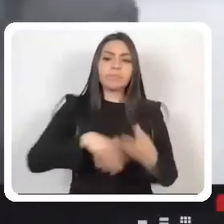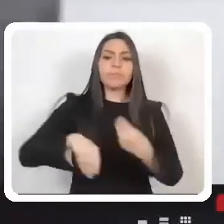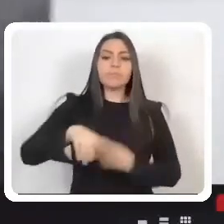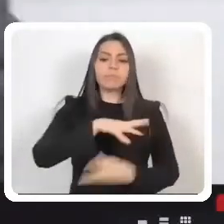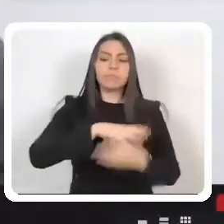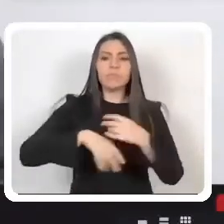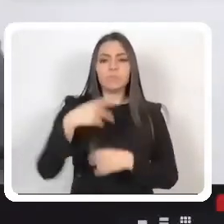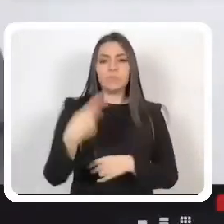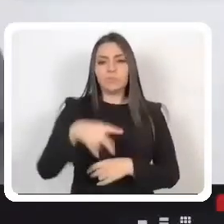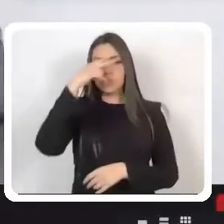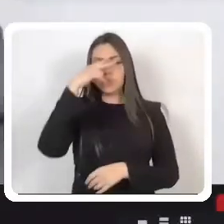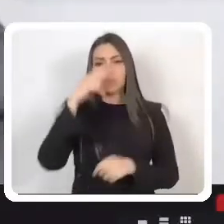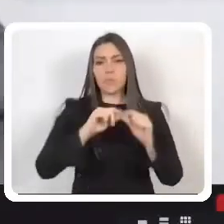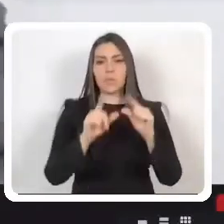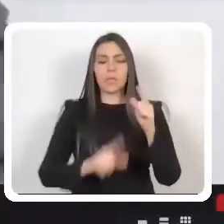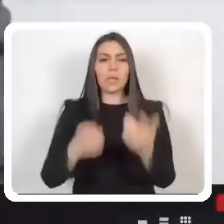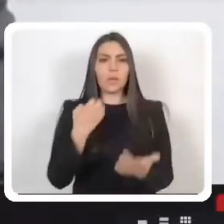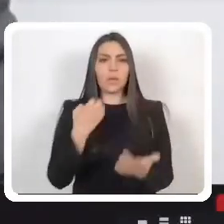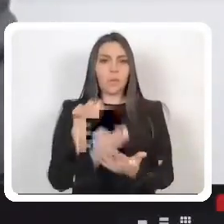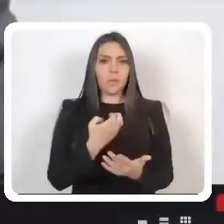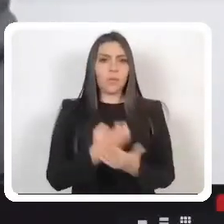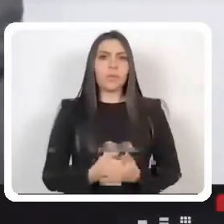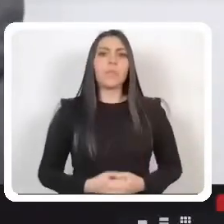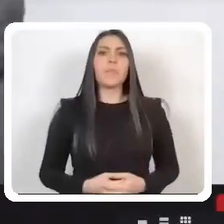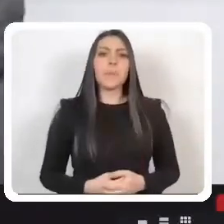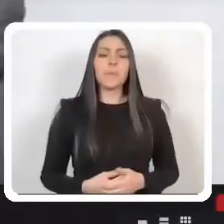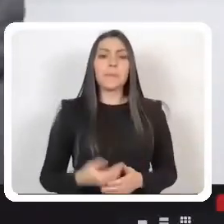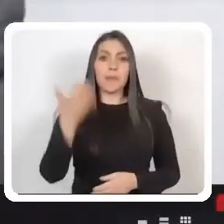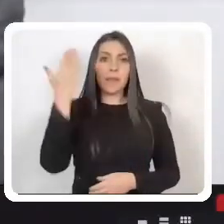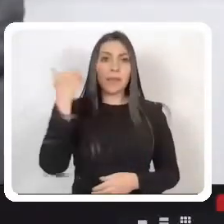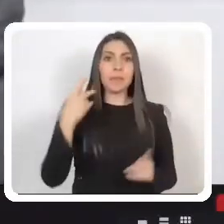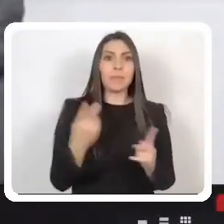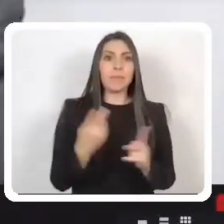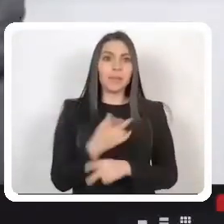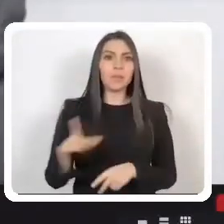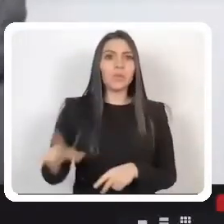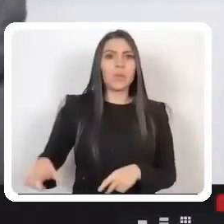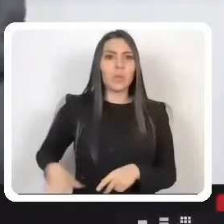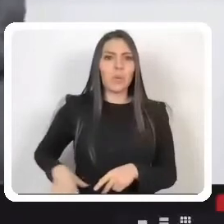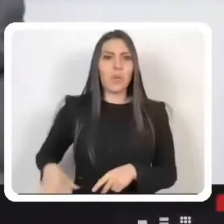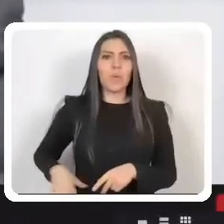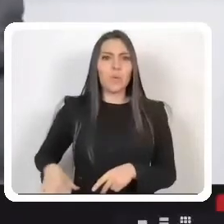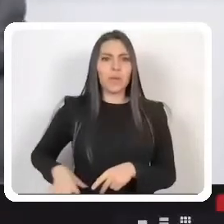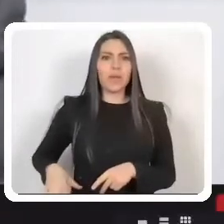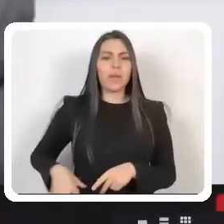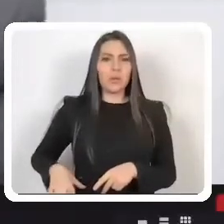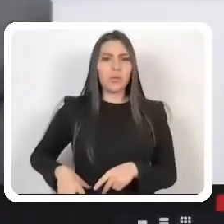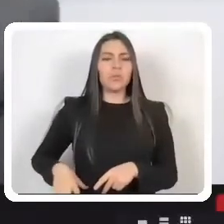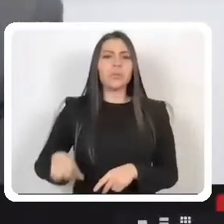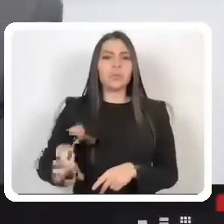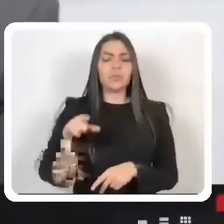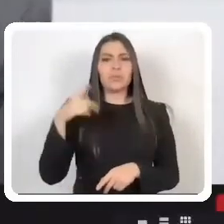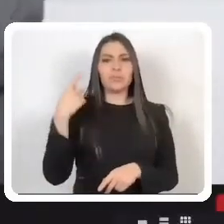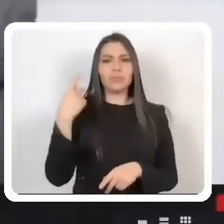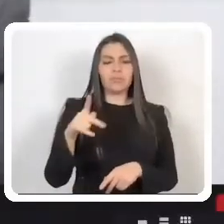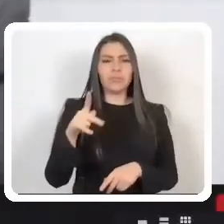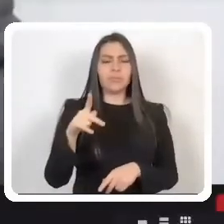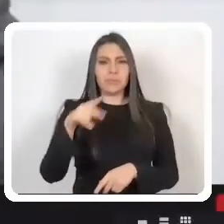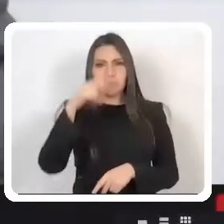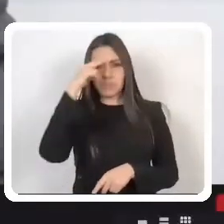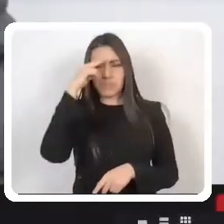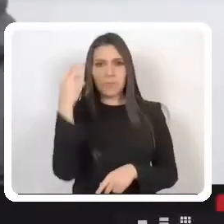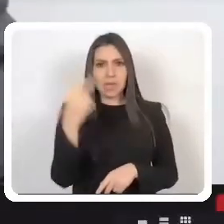Las ambiciones desbordadas de los gobiernos federales del presente siglo, que anteceden a la Cuarta